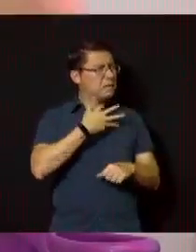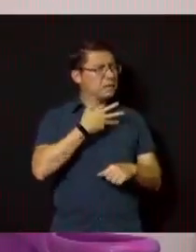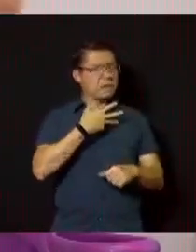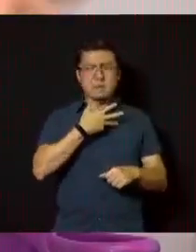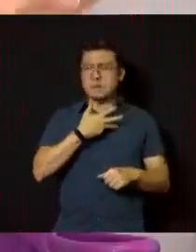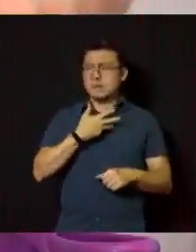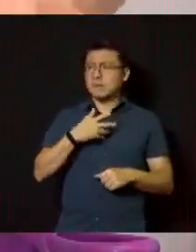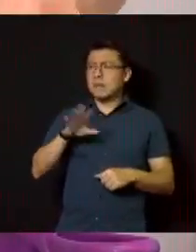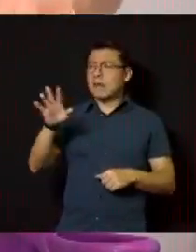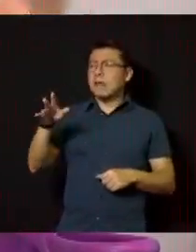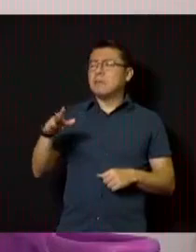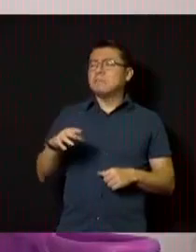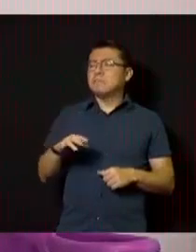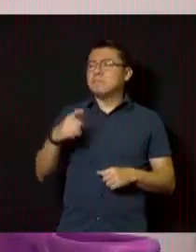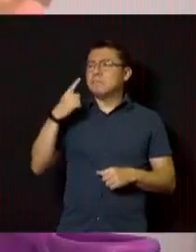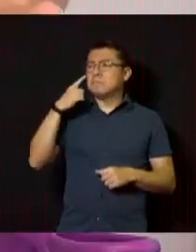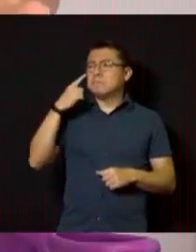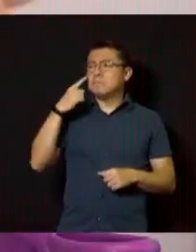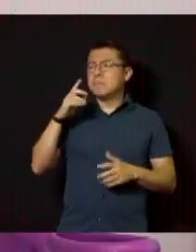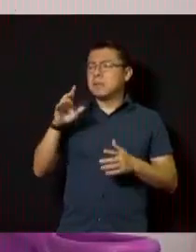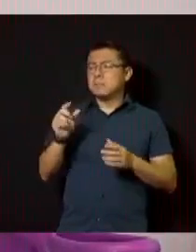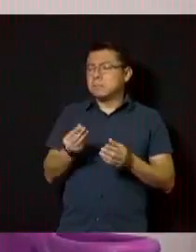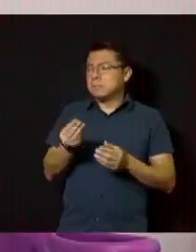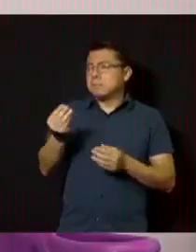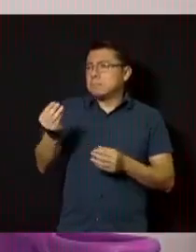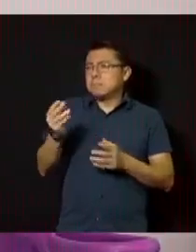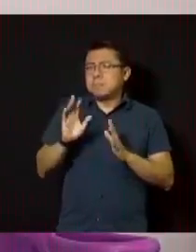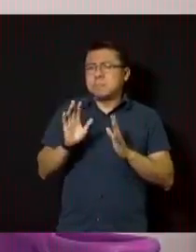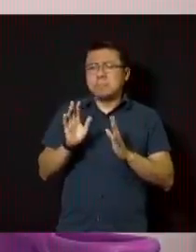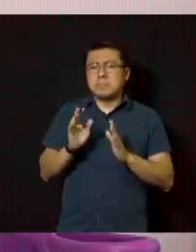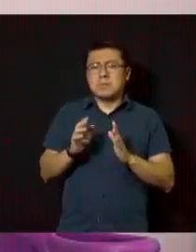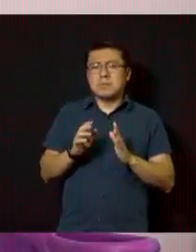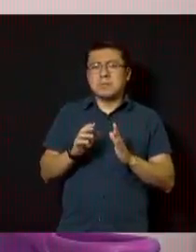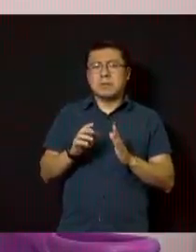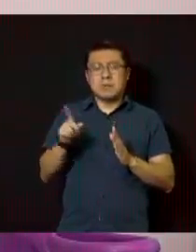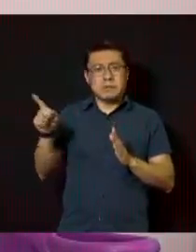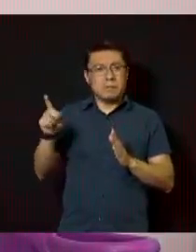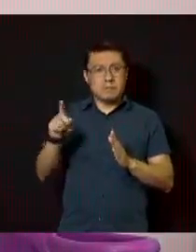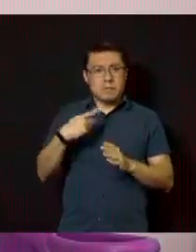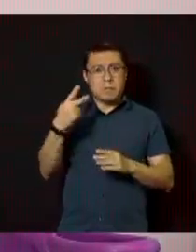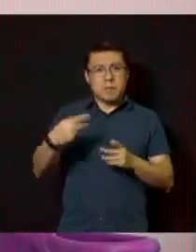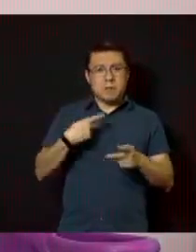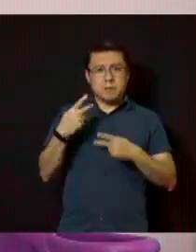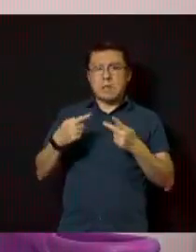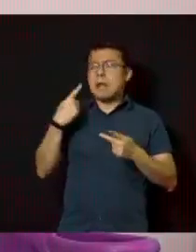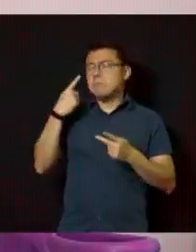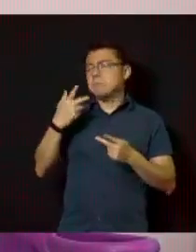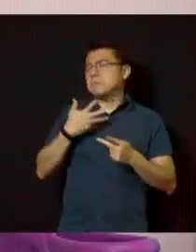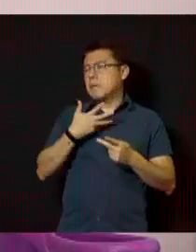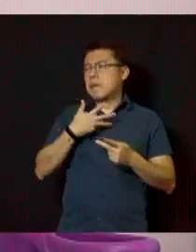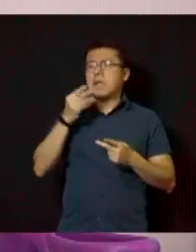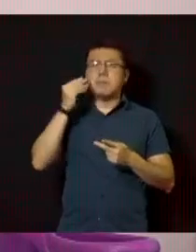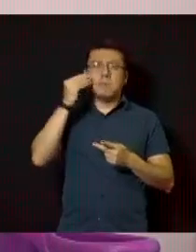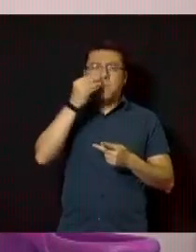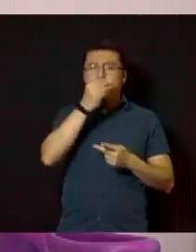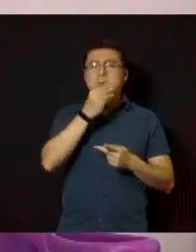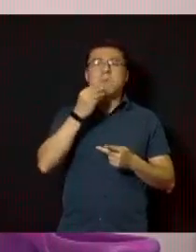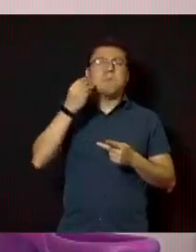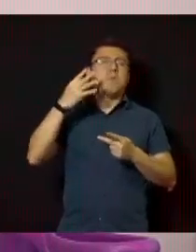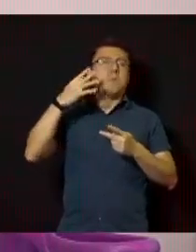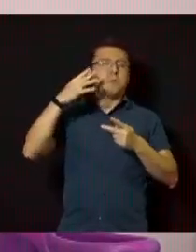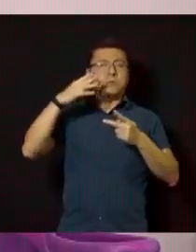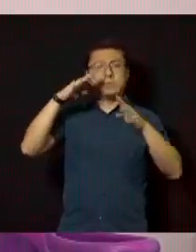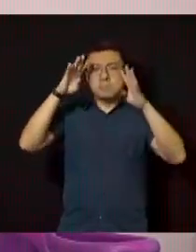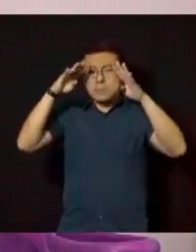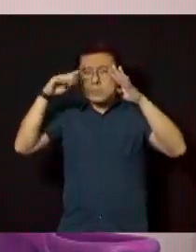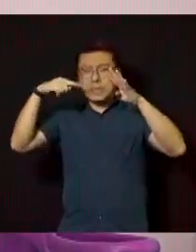yo le conté nada de lo que sabía de la cosmética o por qué la utilizaba. Entonces me dice, ¿y qué más tiene? Entonces digo, pues tiene polvos, el rímel, las sombras. Y yo